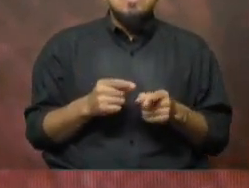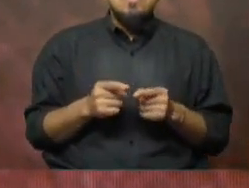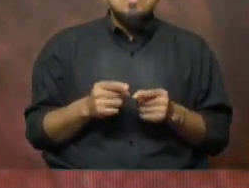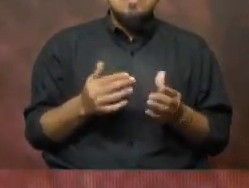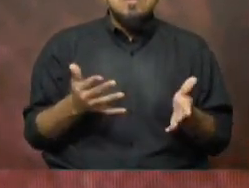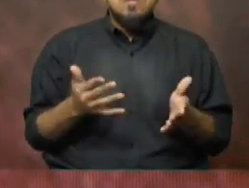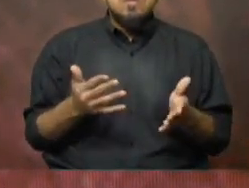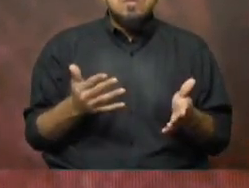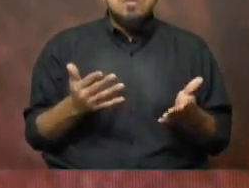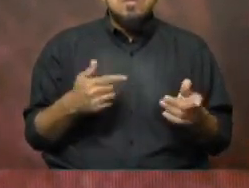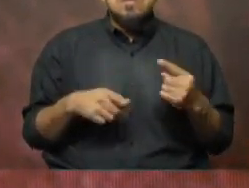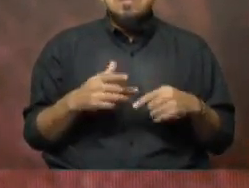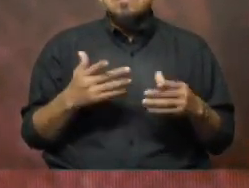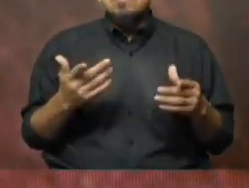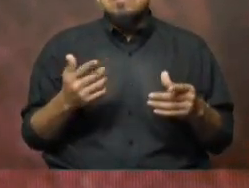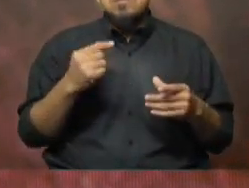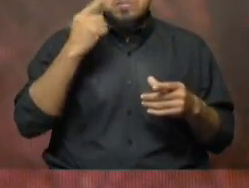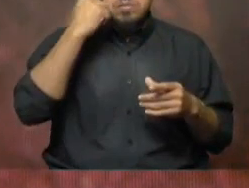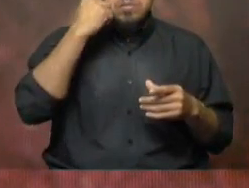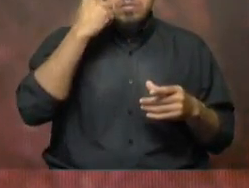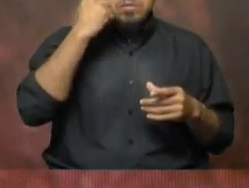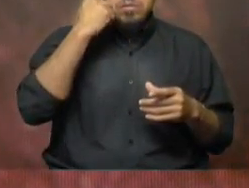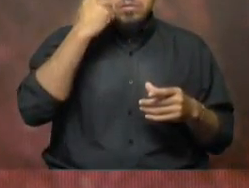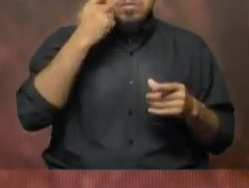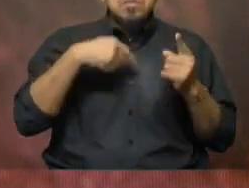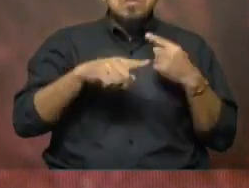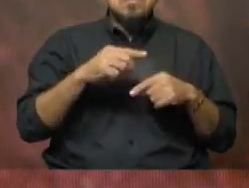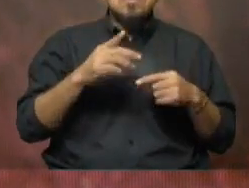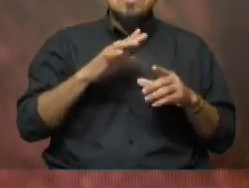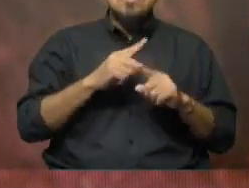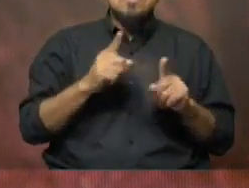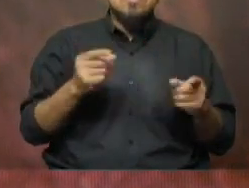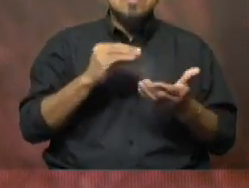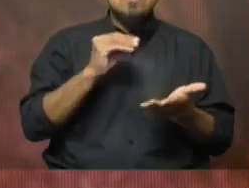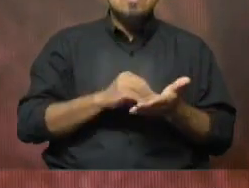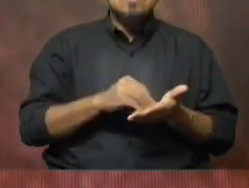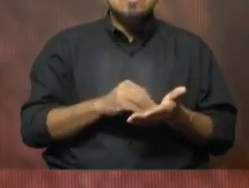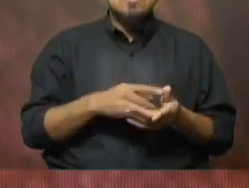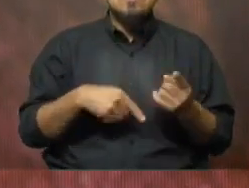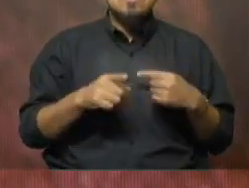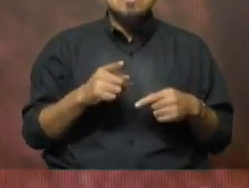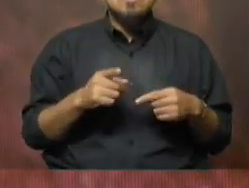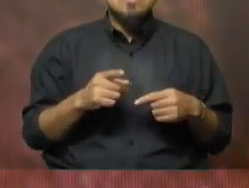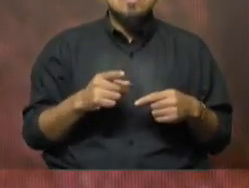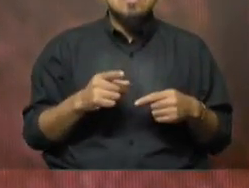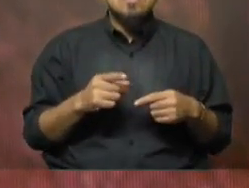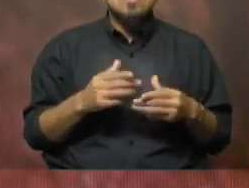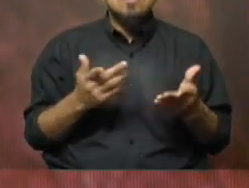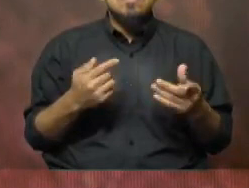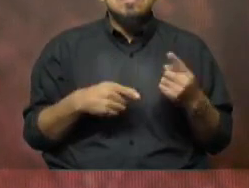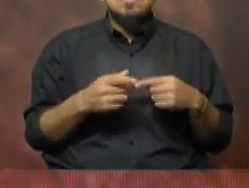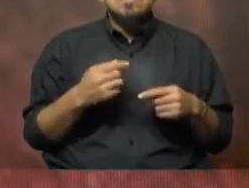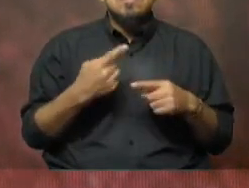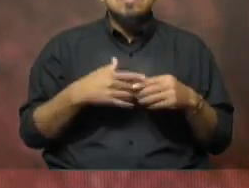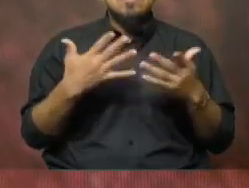que parecen simples, pero si no lo estipulás, después abrís todo y la fiesta